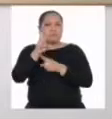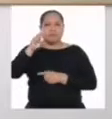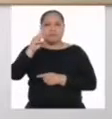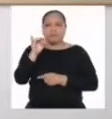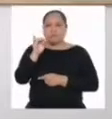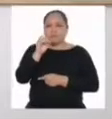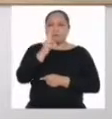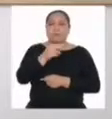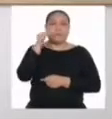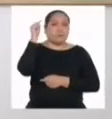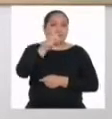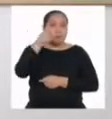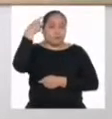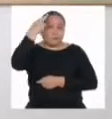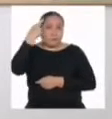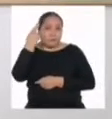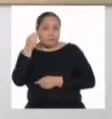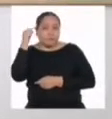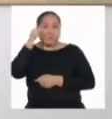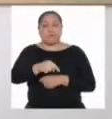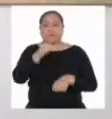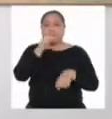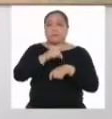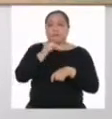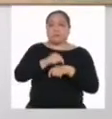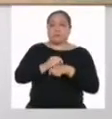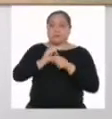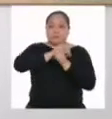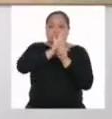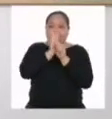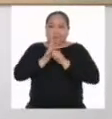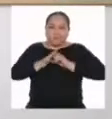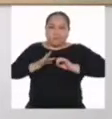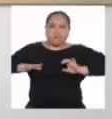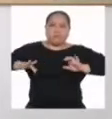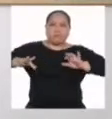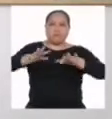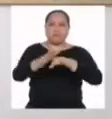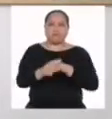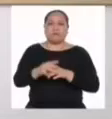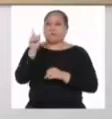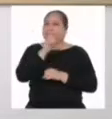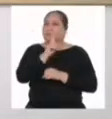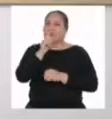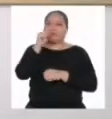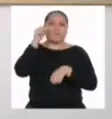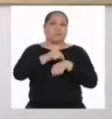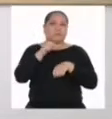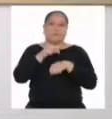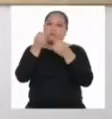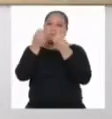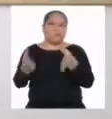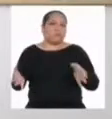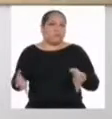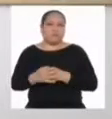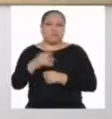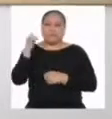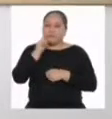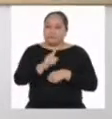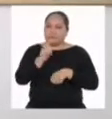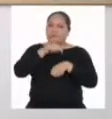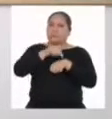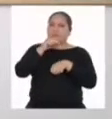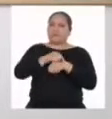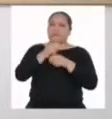Rodrigo. Por eso, en este momento de pandemia que estamos viviendo, no es un tiempo que se pierde, es